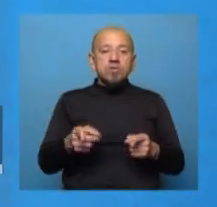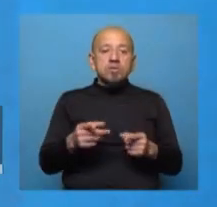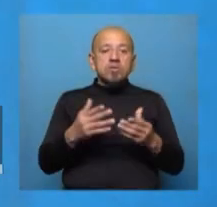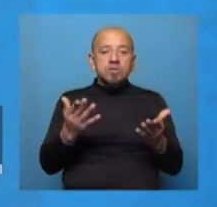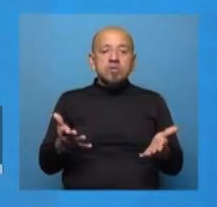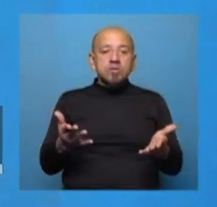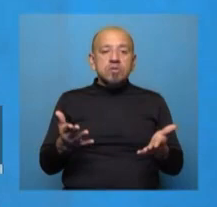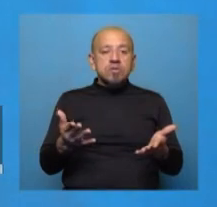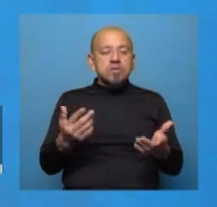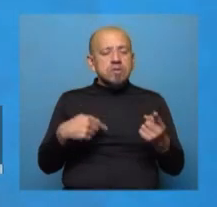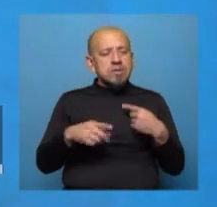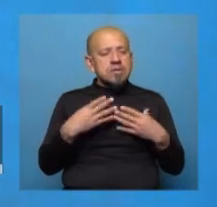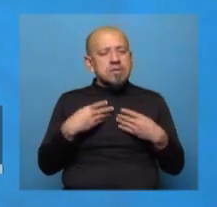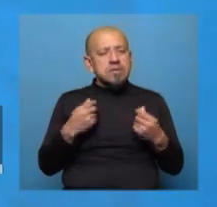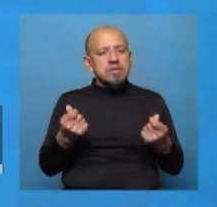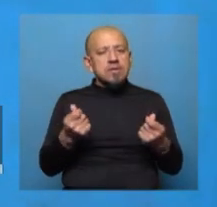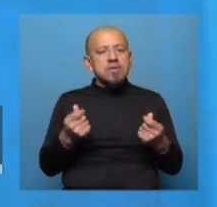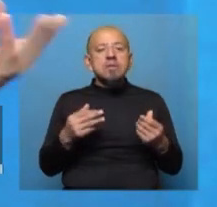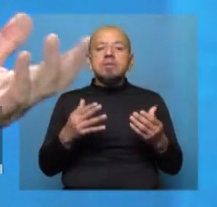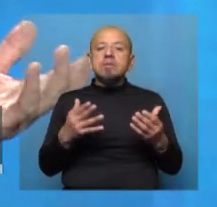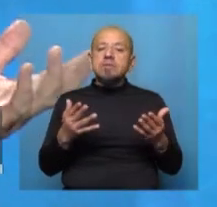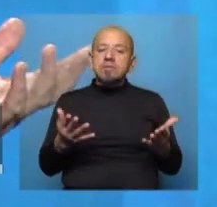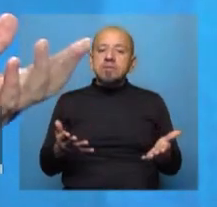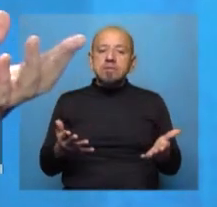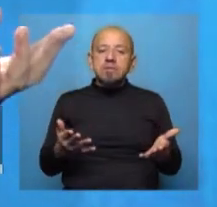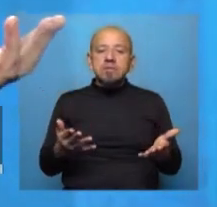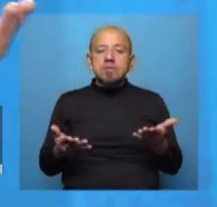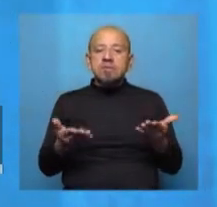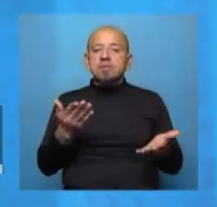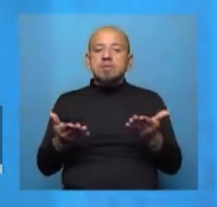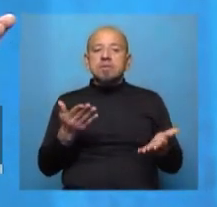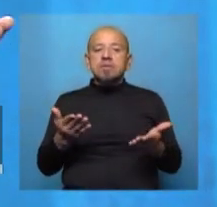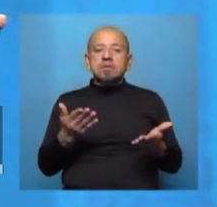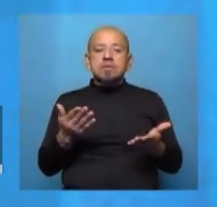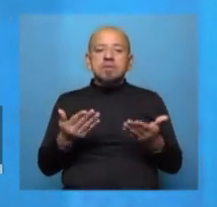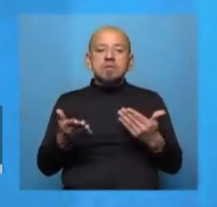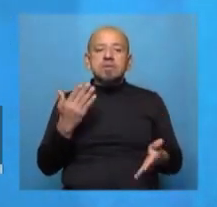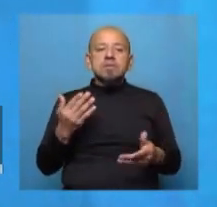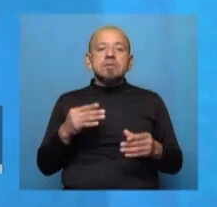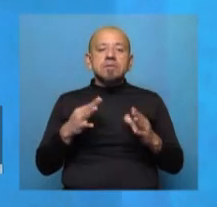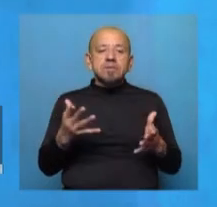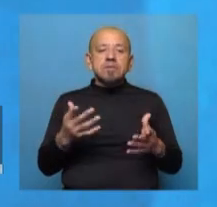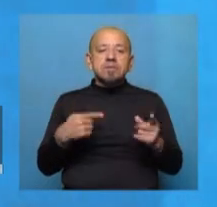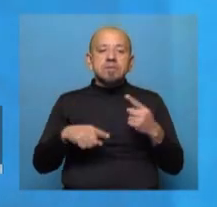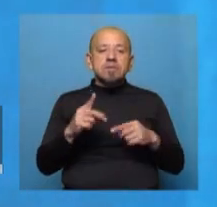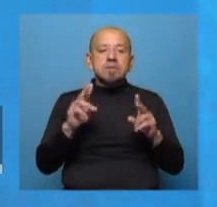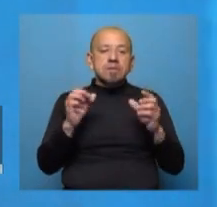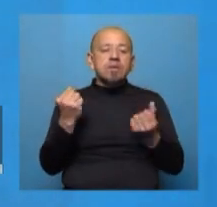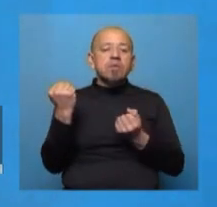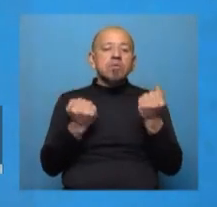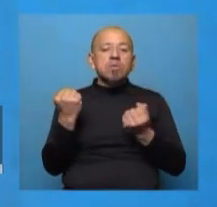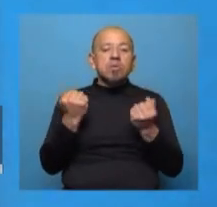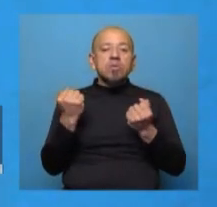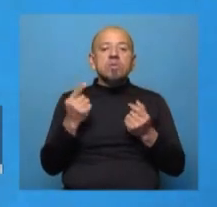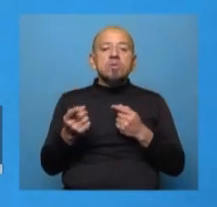significado de sentido tiene que evaluarse mucho más allá de la viabilidad económica de